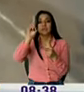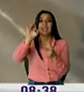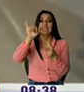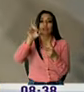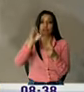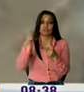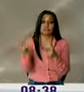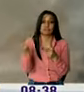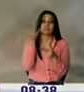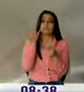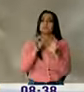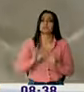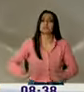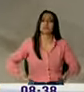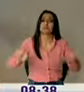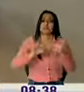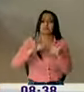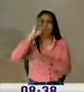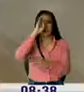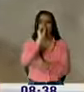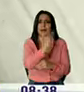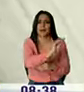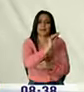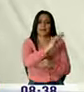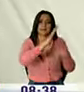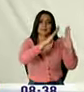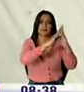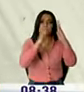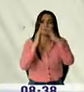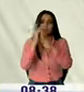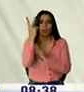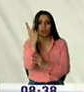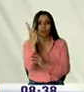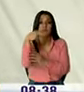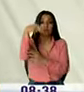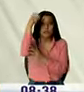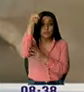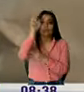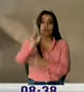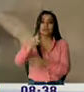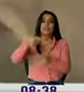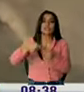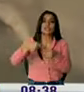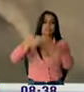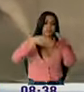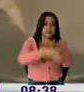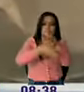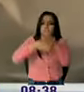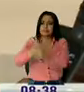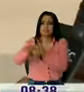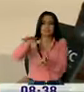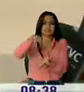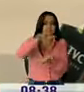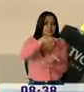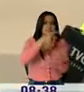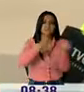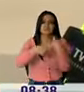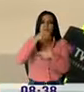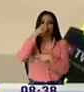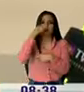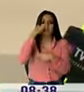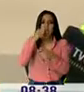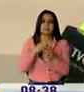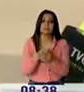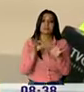policía sobre 2 domicilios, uno en el norte y otro en el sur, en donde presuntamente se expendía droga. Y con ayuda de la comunidad es